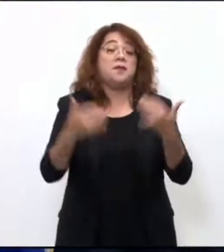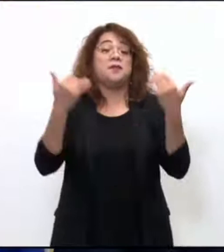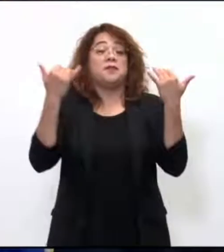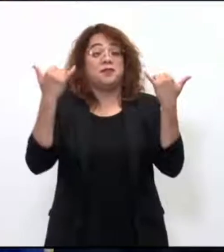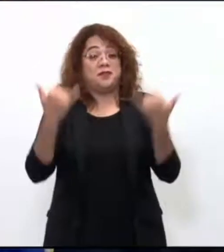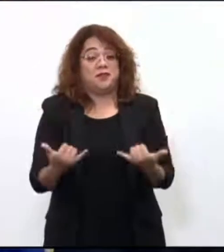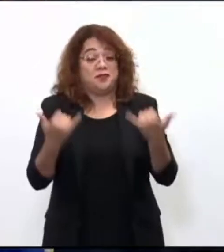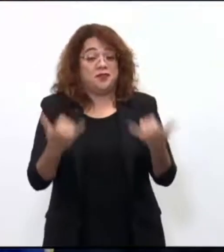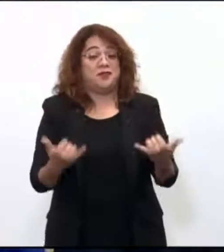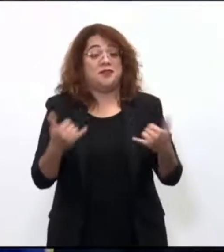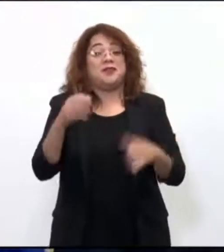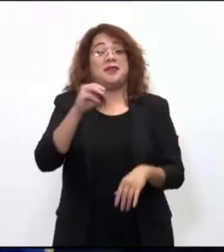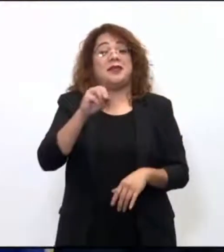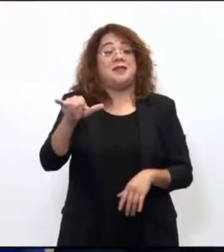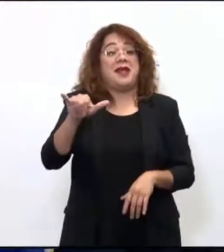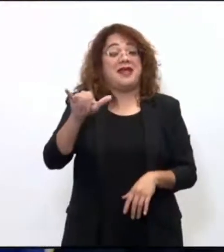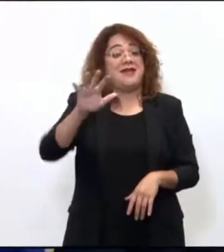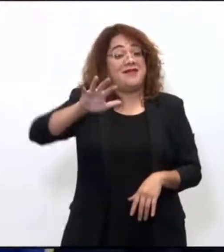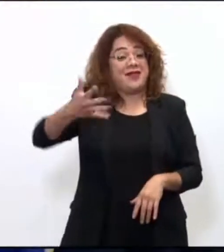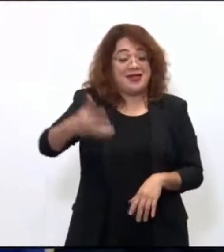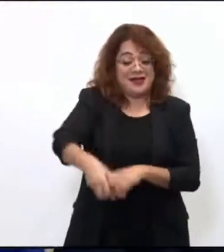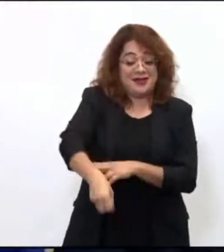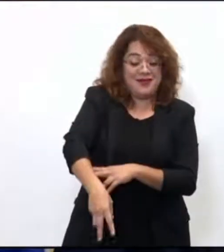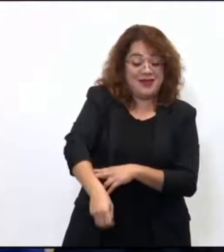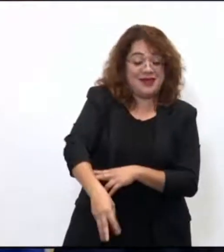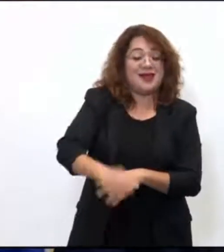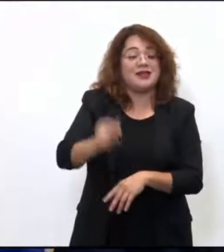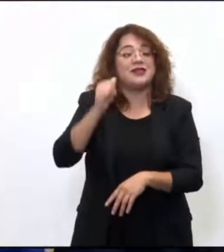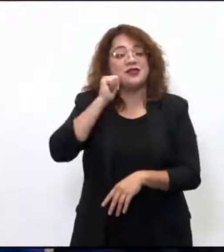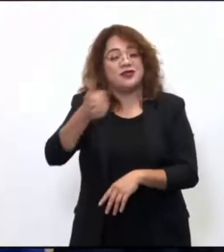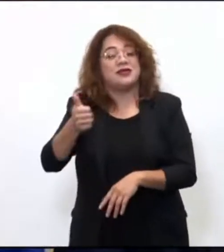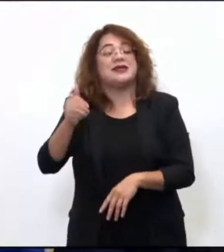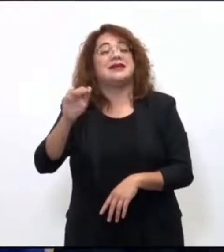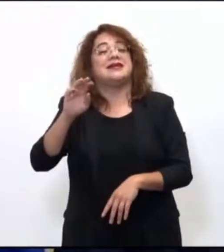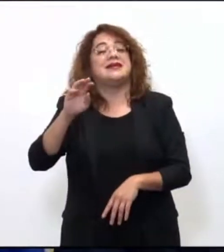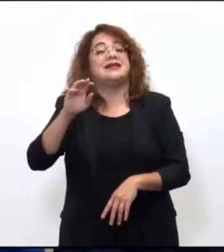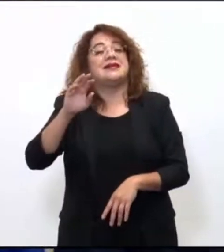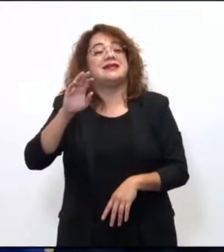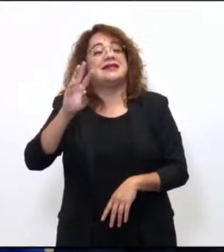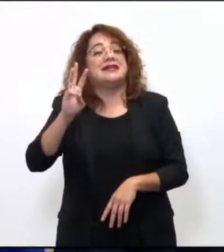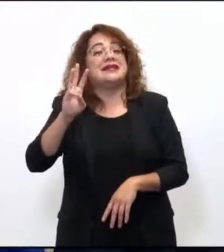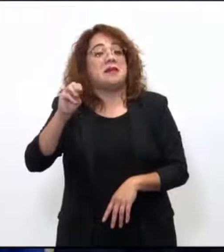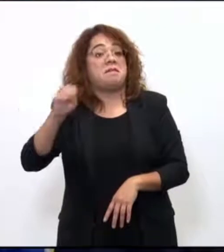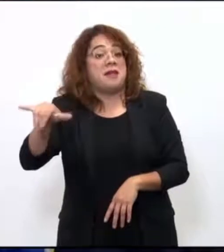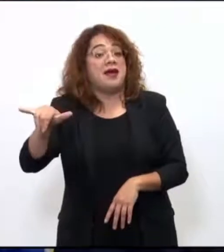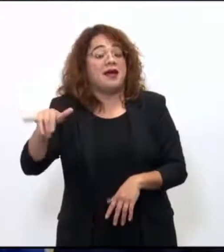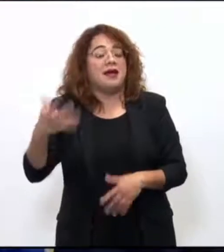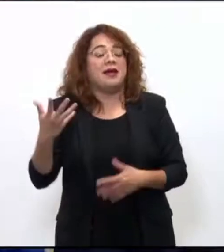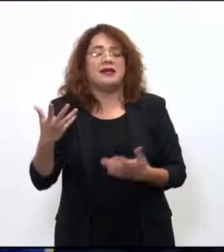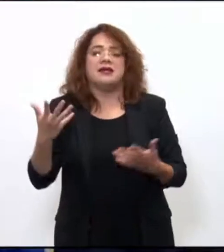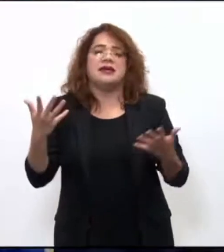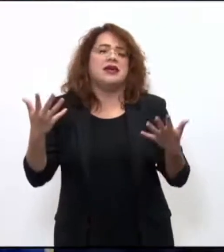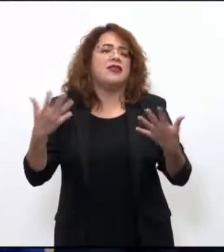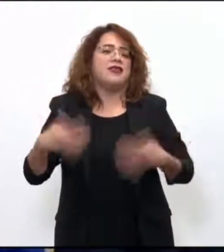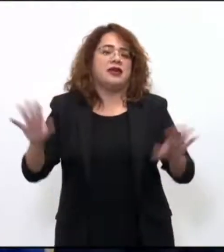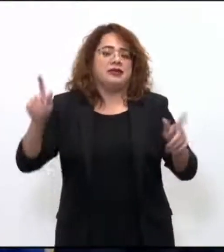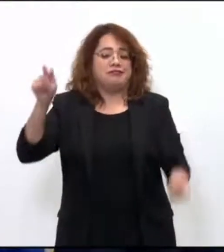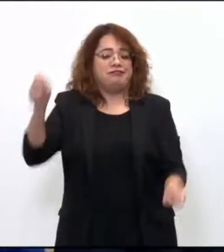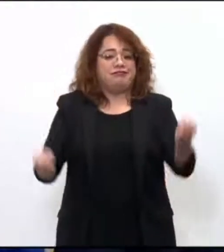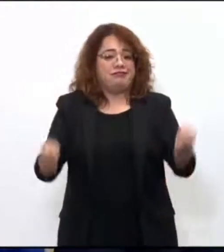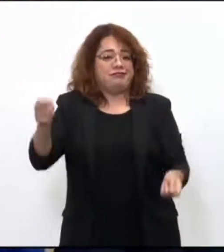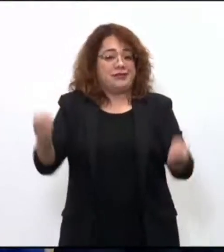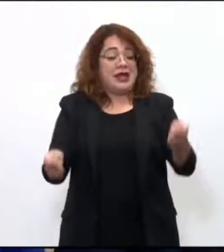5 de mayo, medianoche o mañana, el 6 de mayo, Nuestra orden de salud permite cambios en